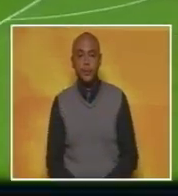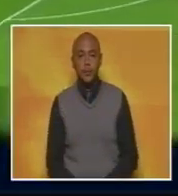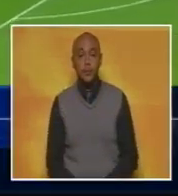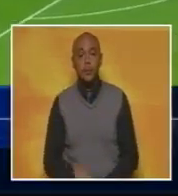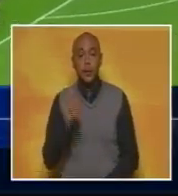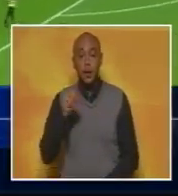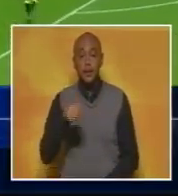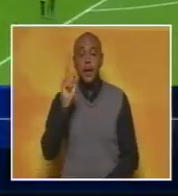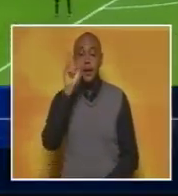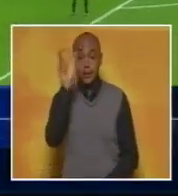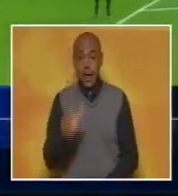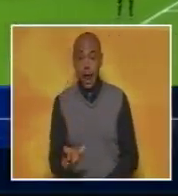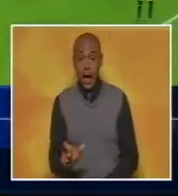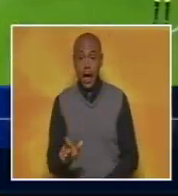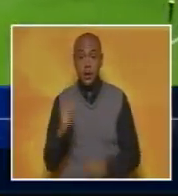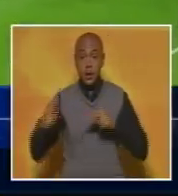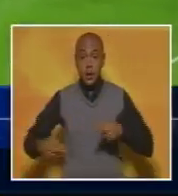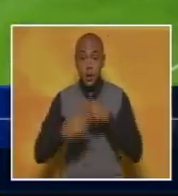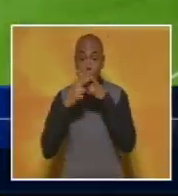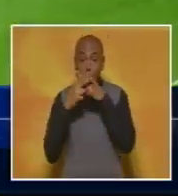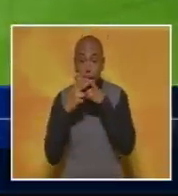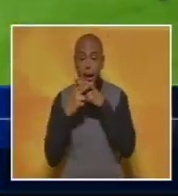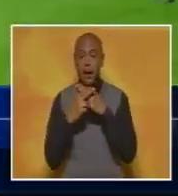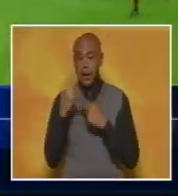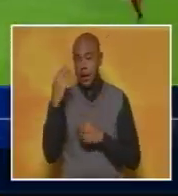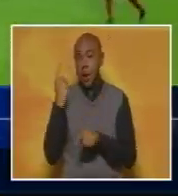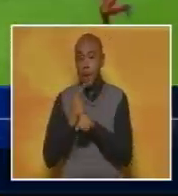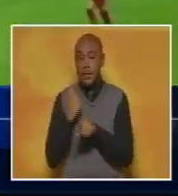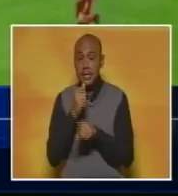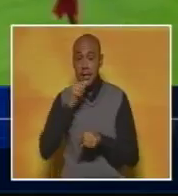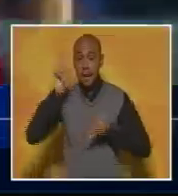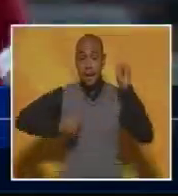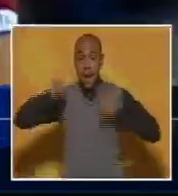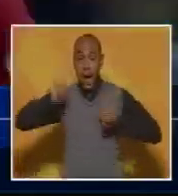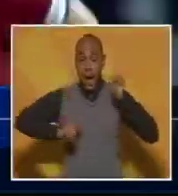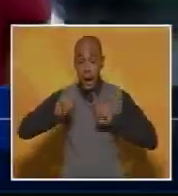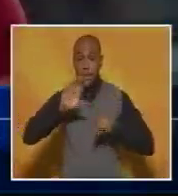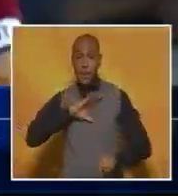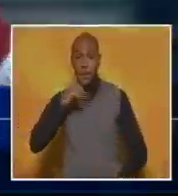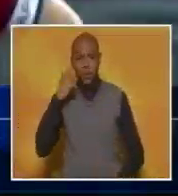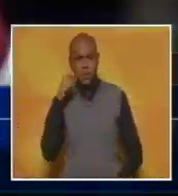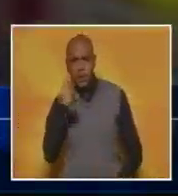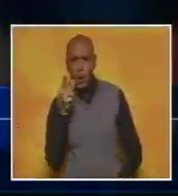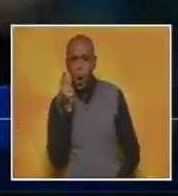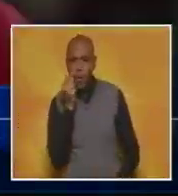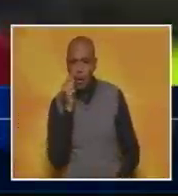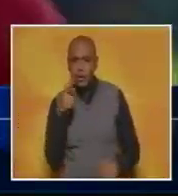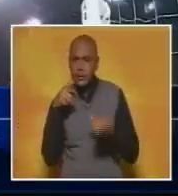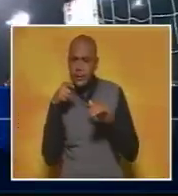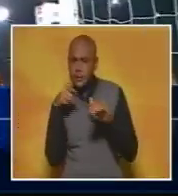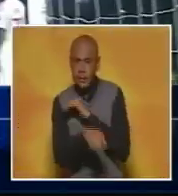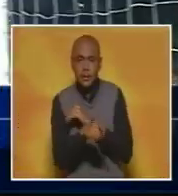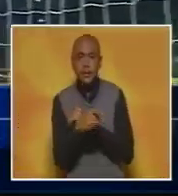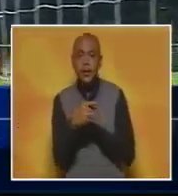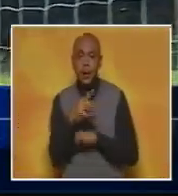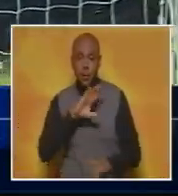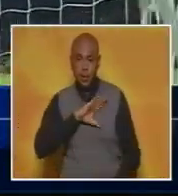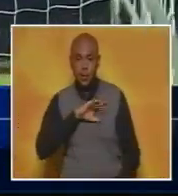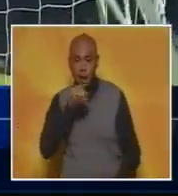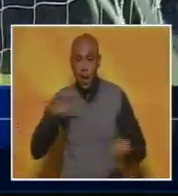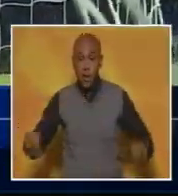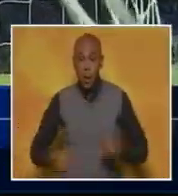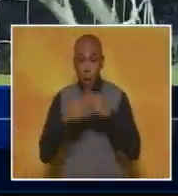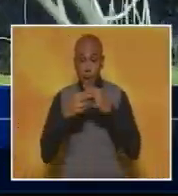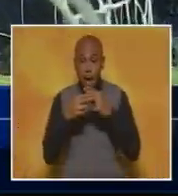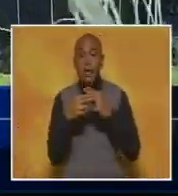En Italia, la Roma se impuso al Milan 2-1 en el Olímpico de la capital italiana. Edin Dzeko abrió el marcador por los giallorossi al